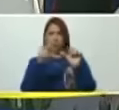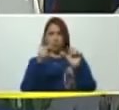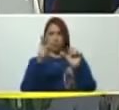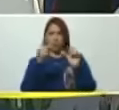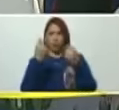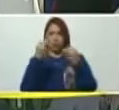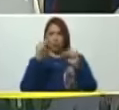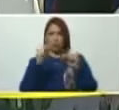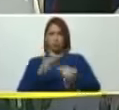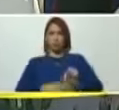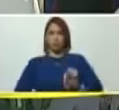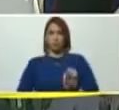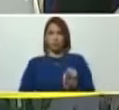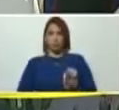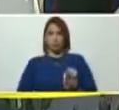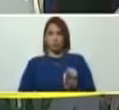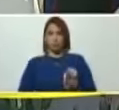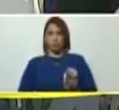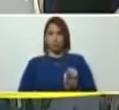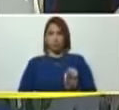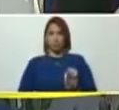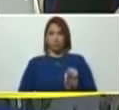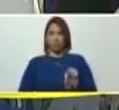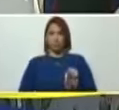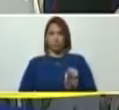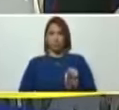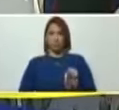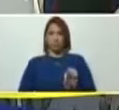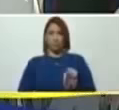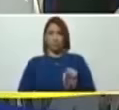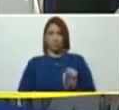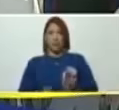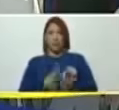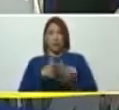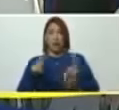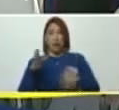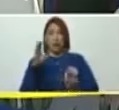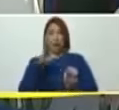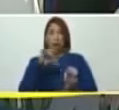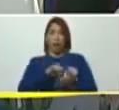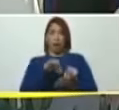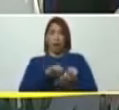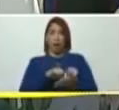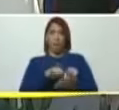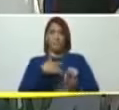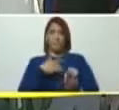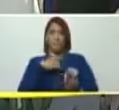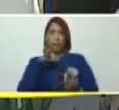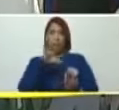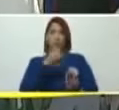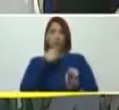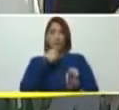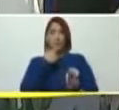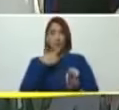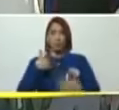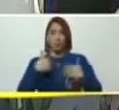fase que ya era la Gran Caracas Patriota, Bella y Segura, donde se sumaron